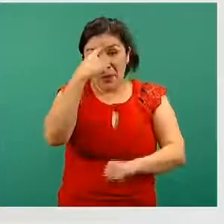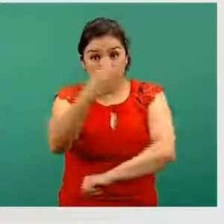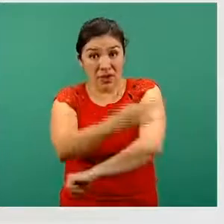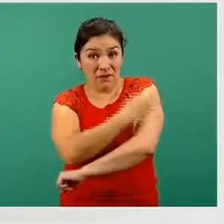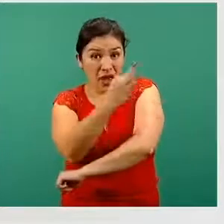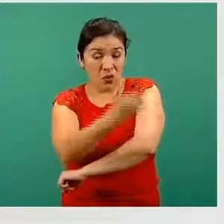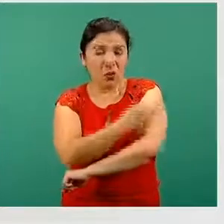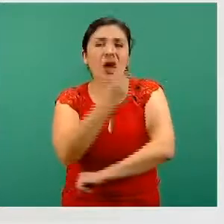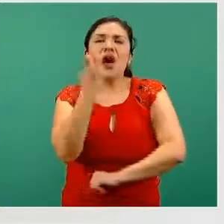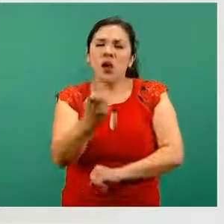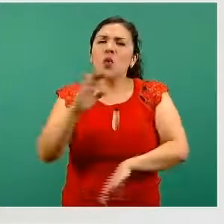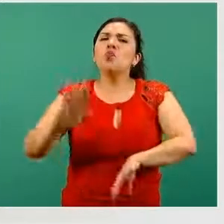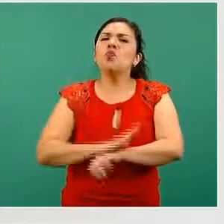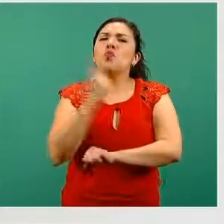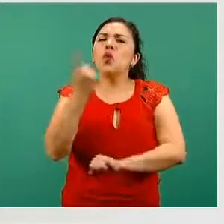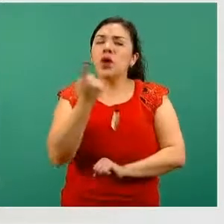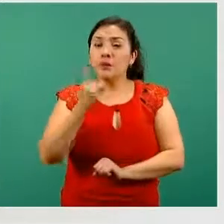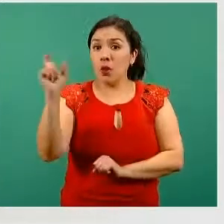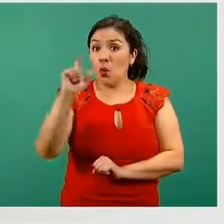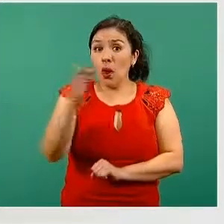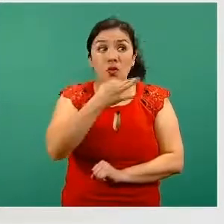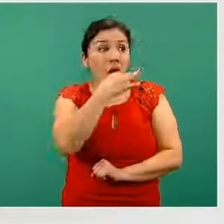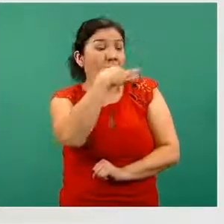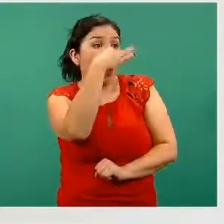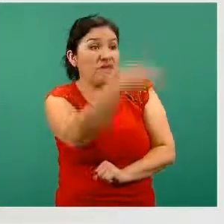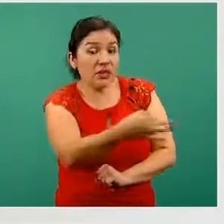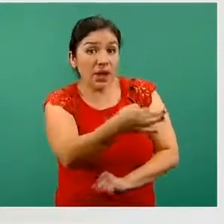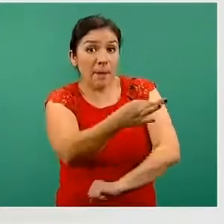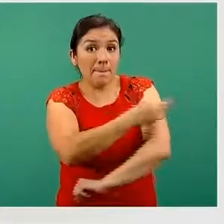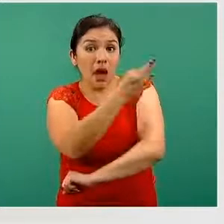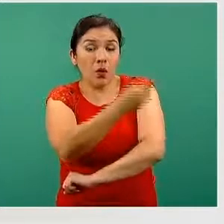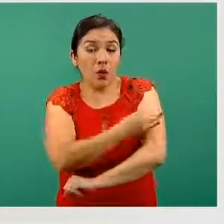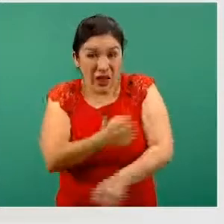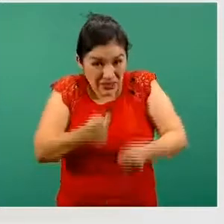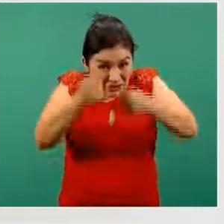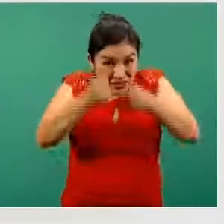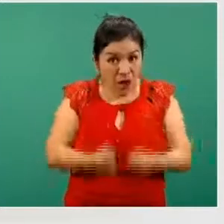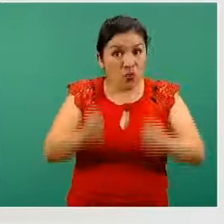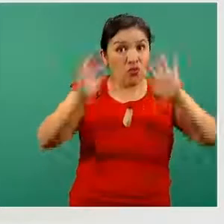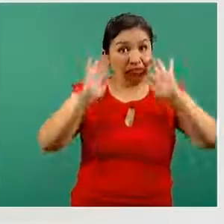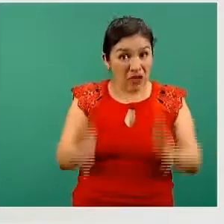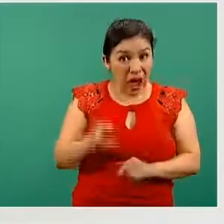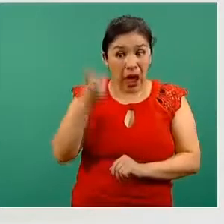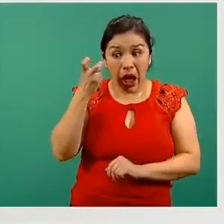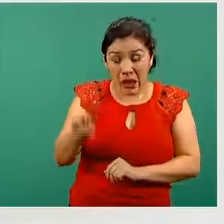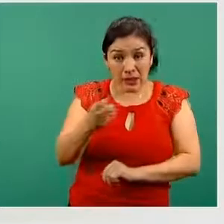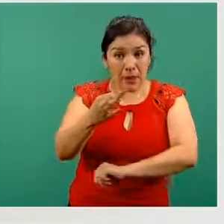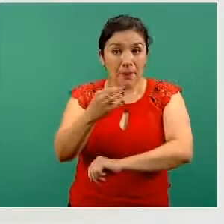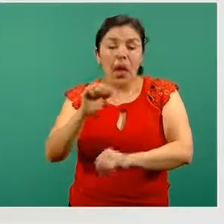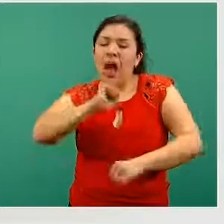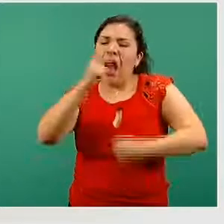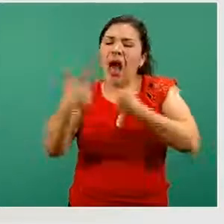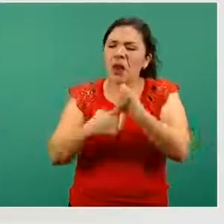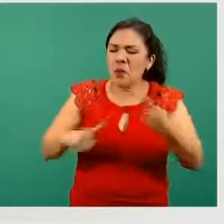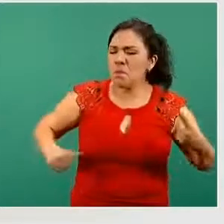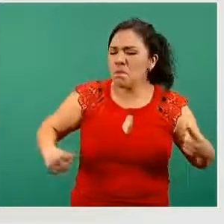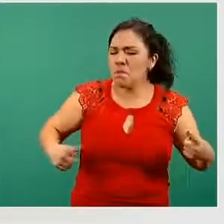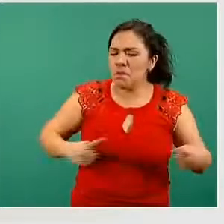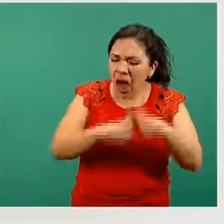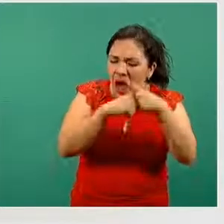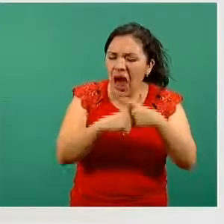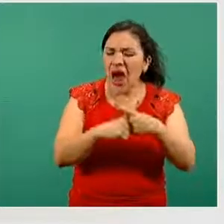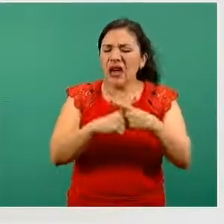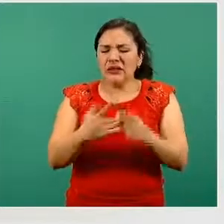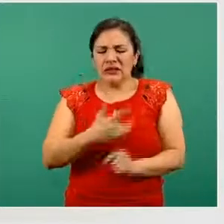precisamente porque al momento de su notificación todavía se desconoce si efectivamente el evento, es decir, la